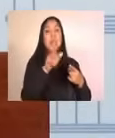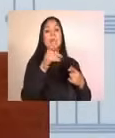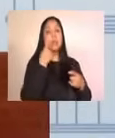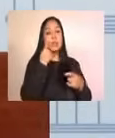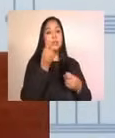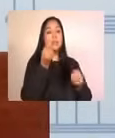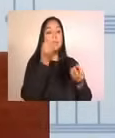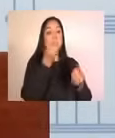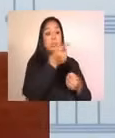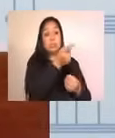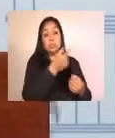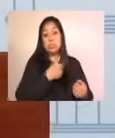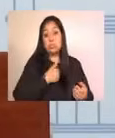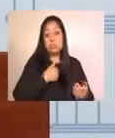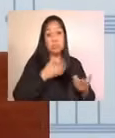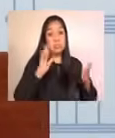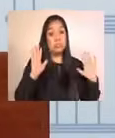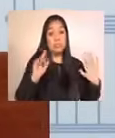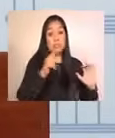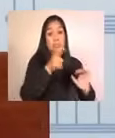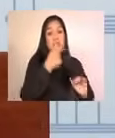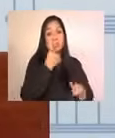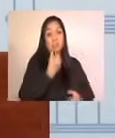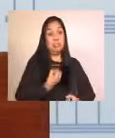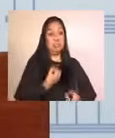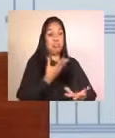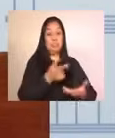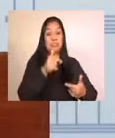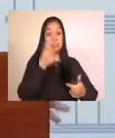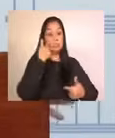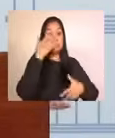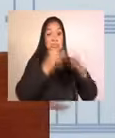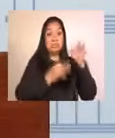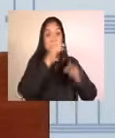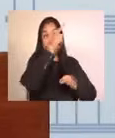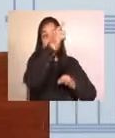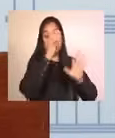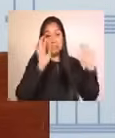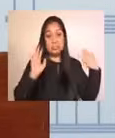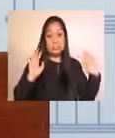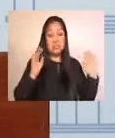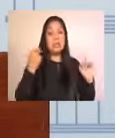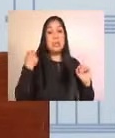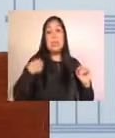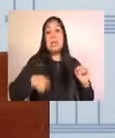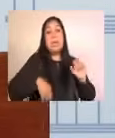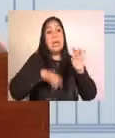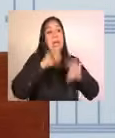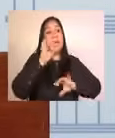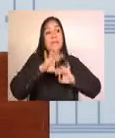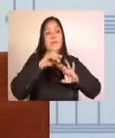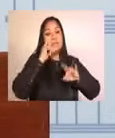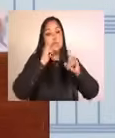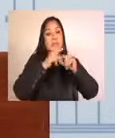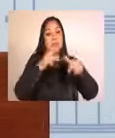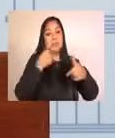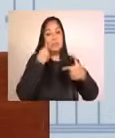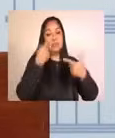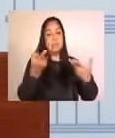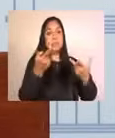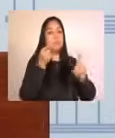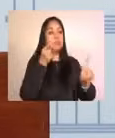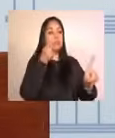que yo sobre lo que se filtra o no en Torre de Tribunales. Generalmente llegan a un medio muy